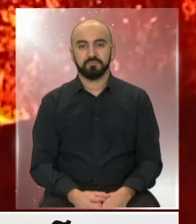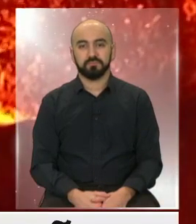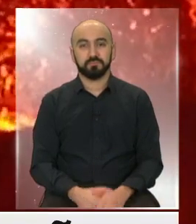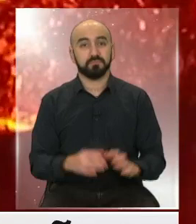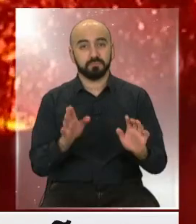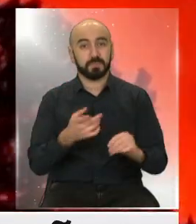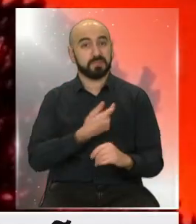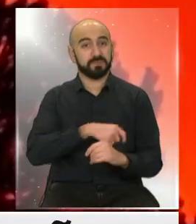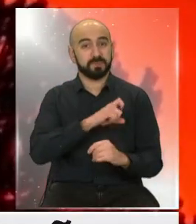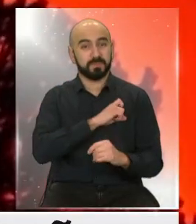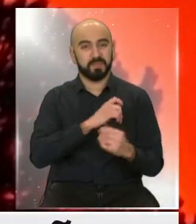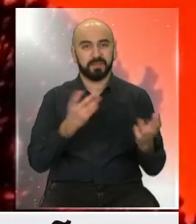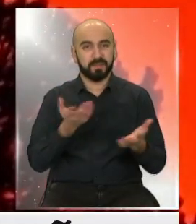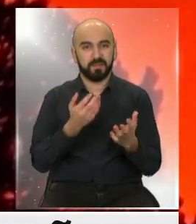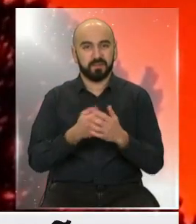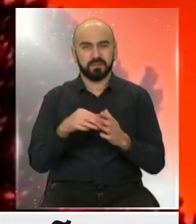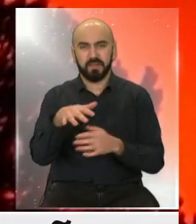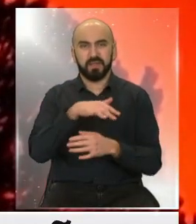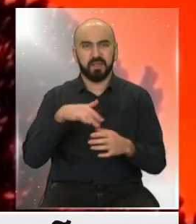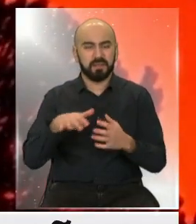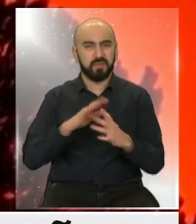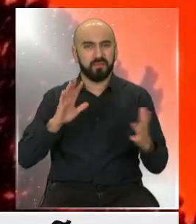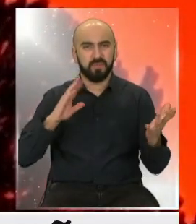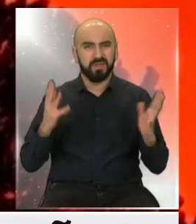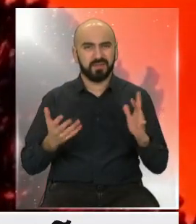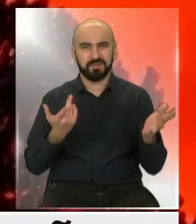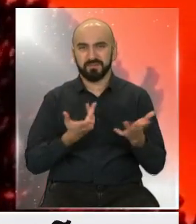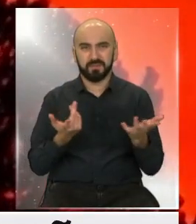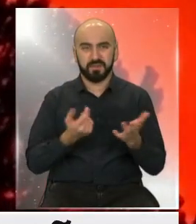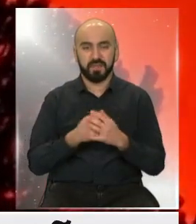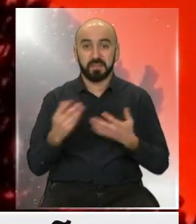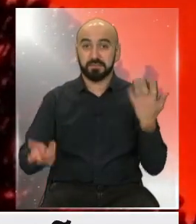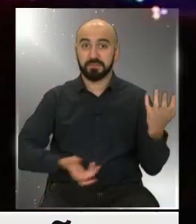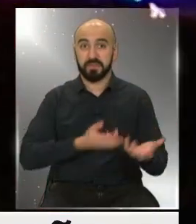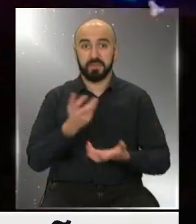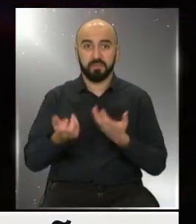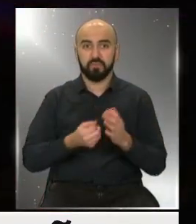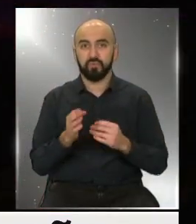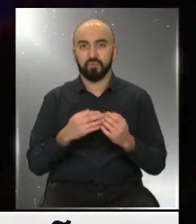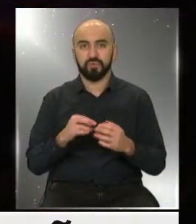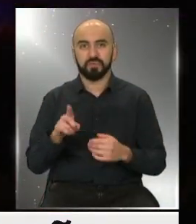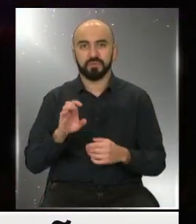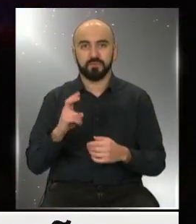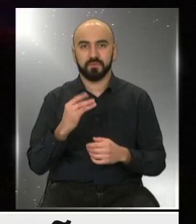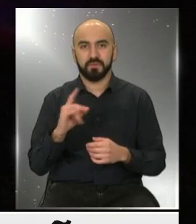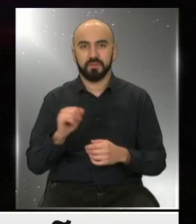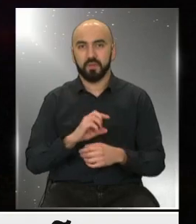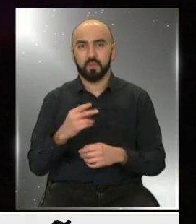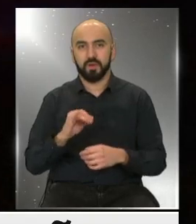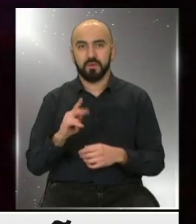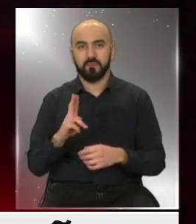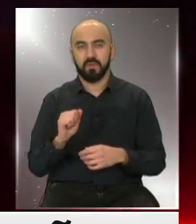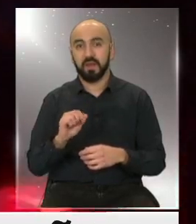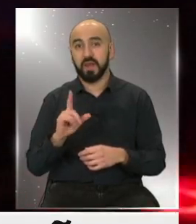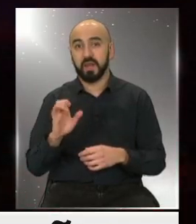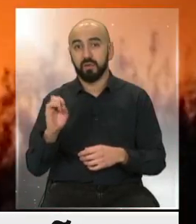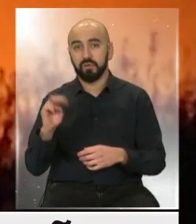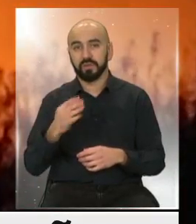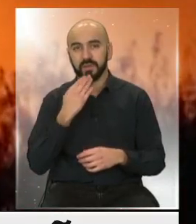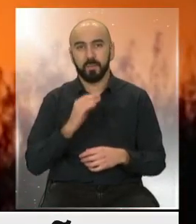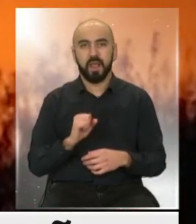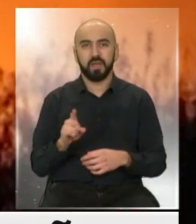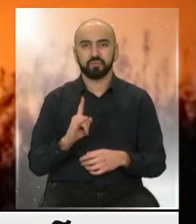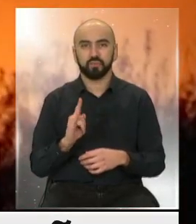Bueno, España se encuentra en estado de emergencia por los incendios forestales en Sevilla, Huelva, León y Asturias. Hasta el